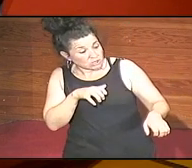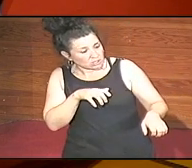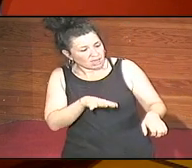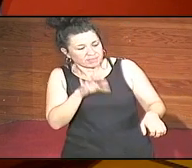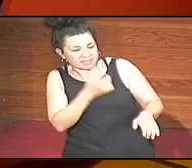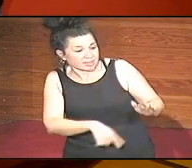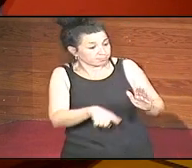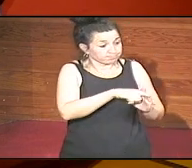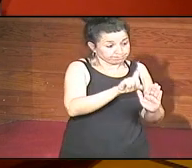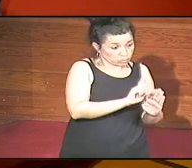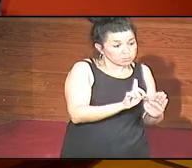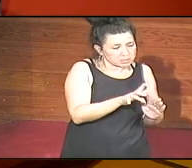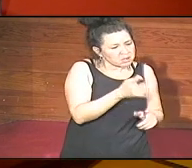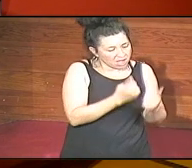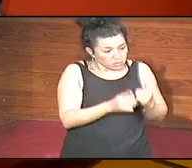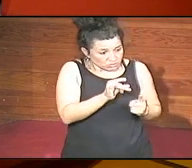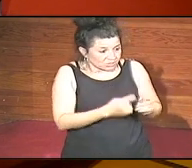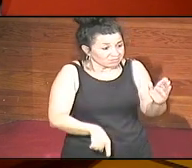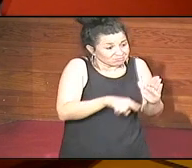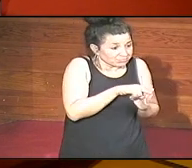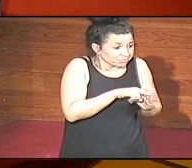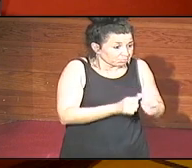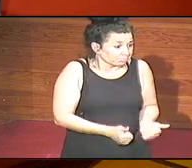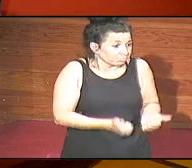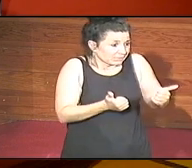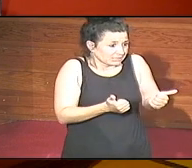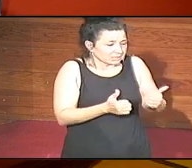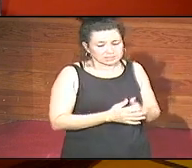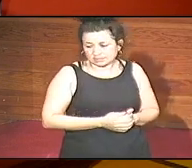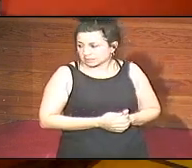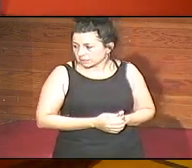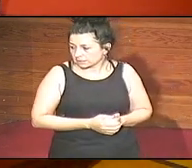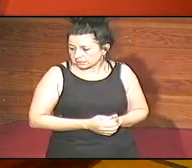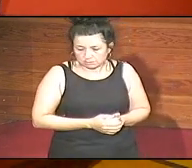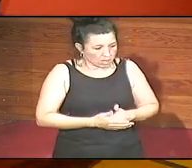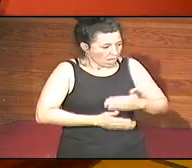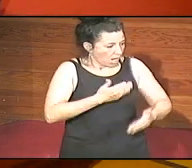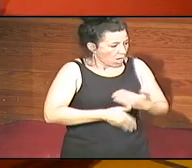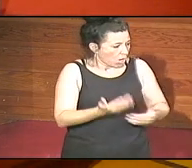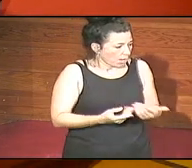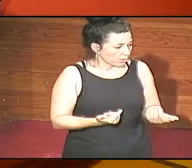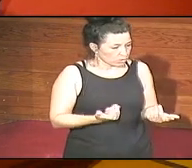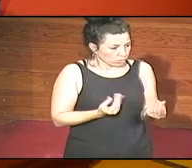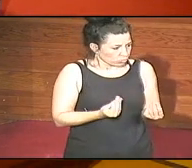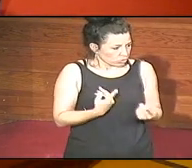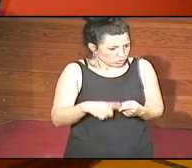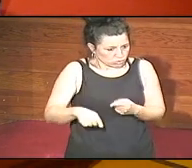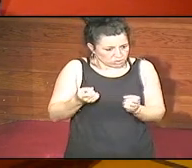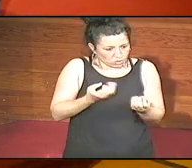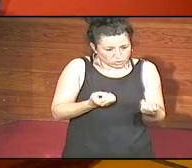hay algunos que sí que lo sí que lo hace voy a acelerar un poco sino aquí tengo bomba para contaros